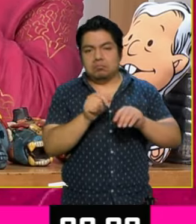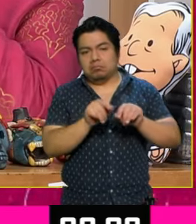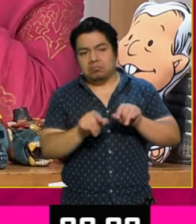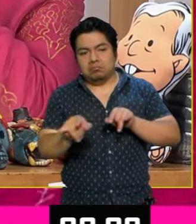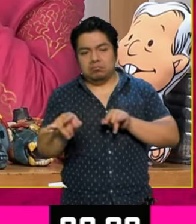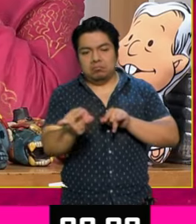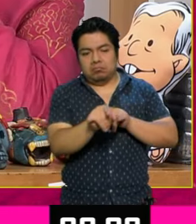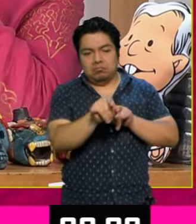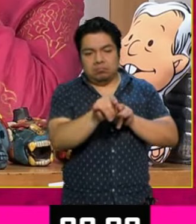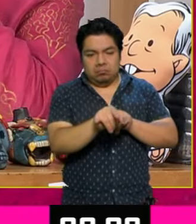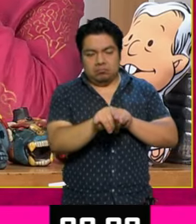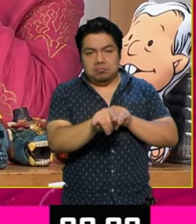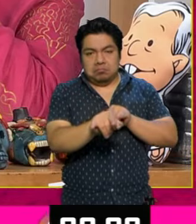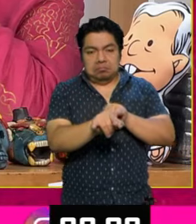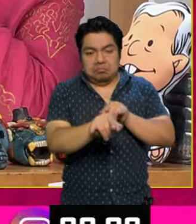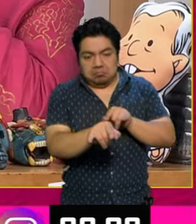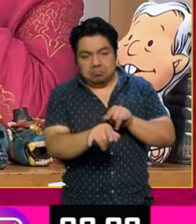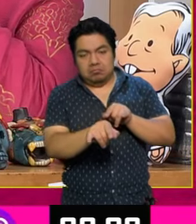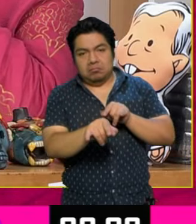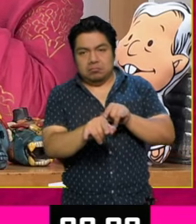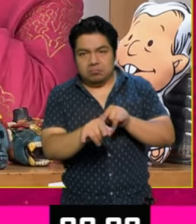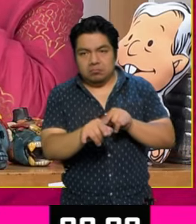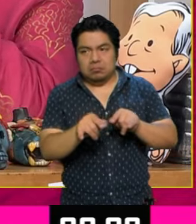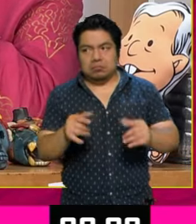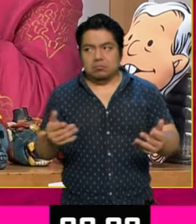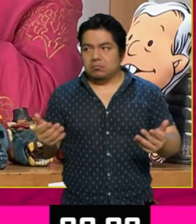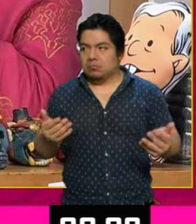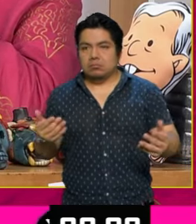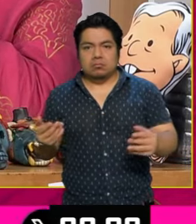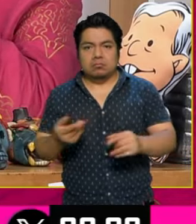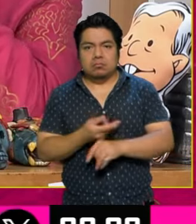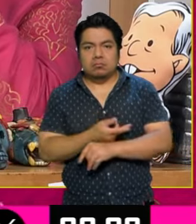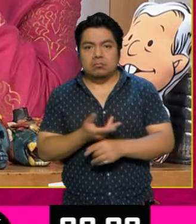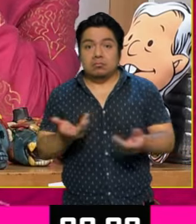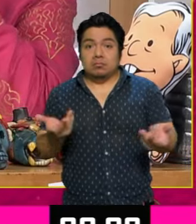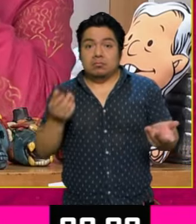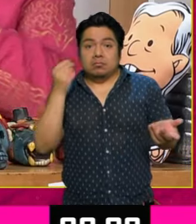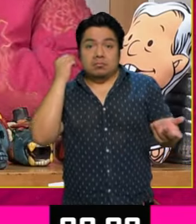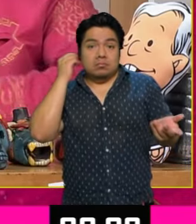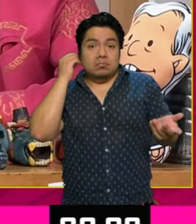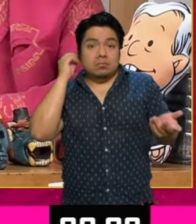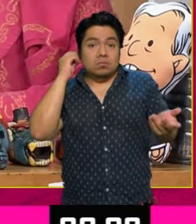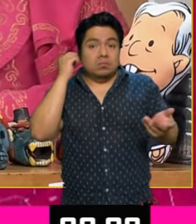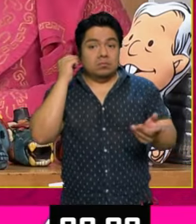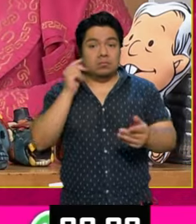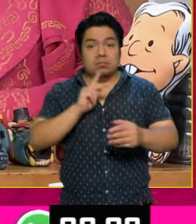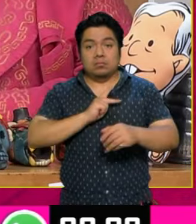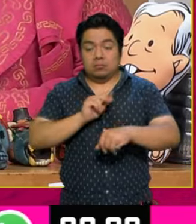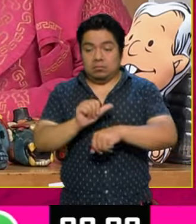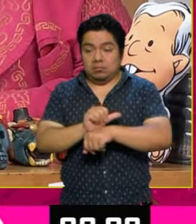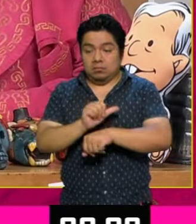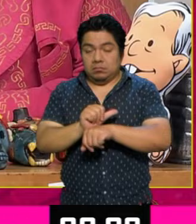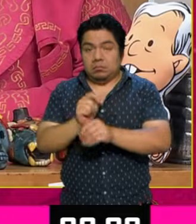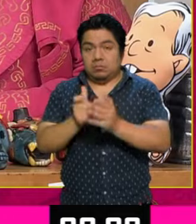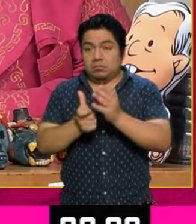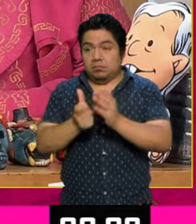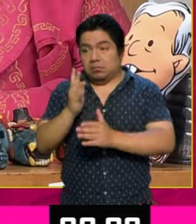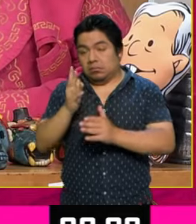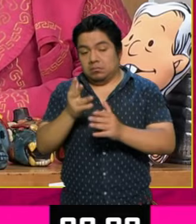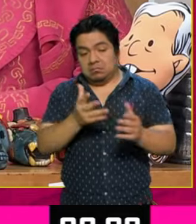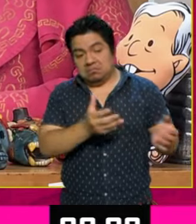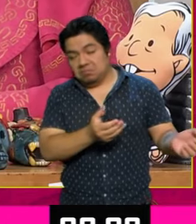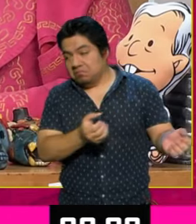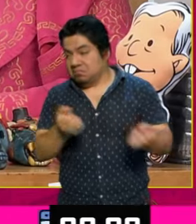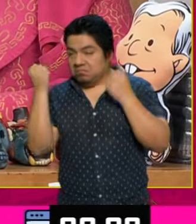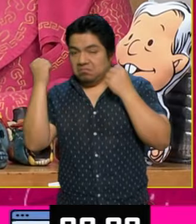se frenaron, pues se frenó, no entendía qué pasaba. Me acabas de chocar. Mi coche es bien caro, lo saca del coche, lo